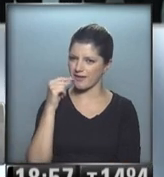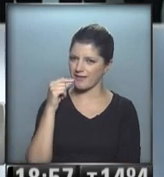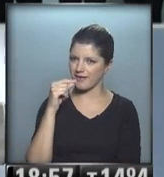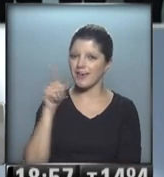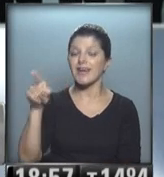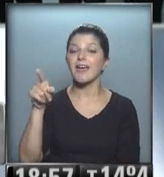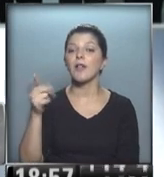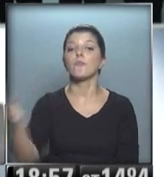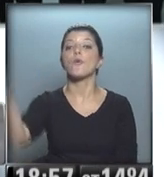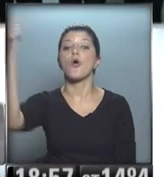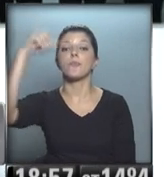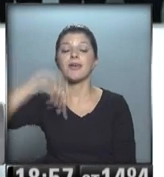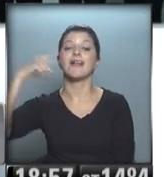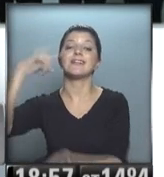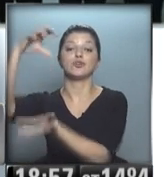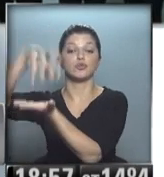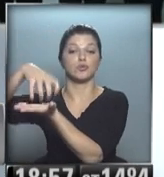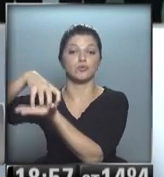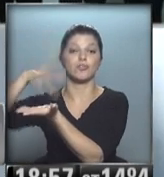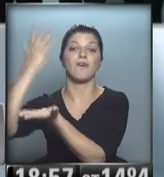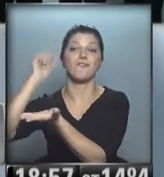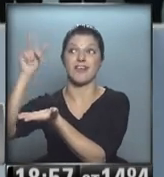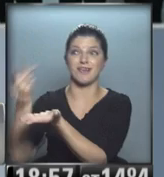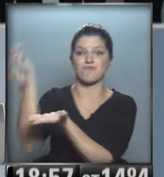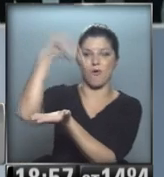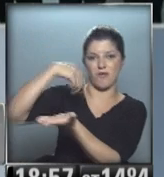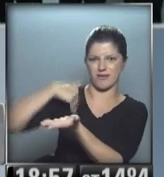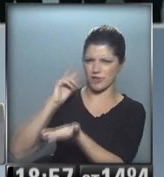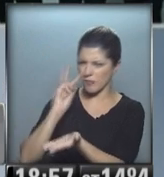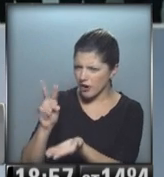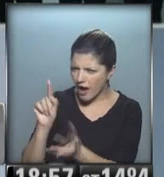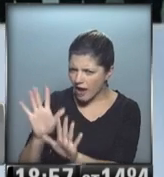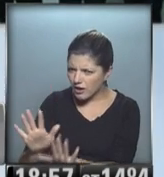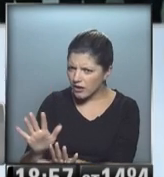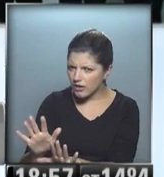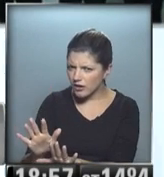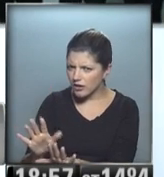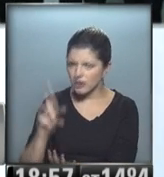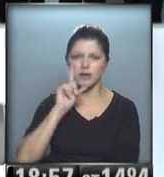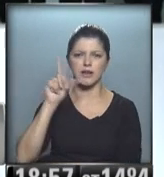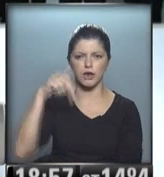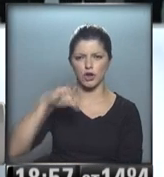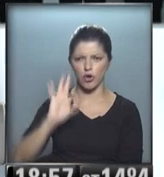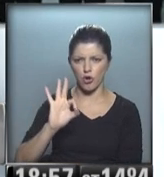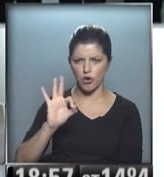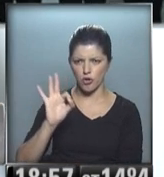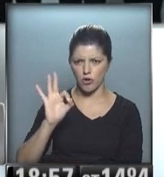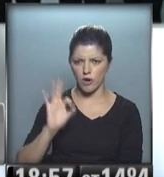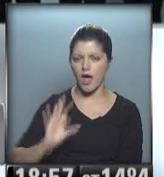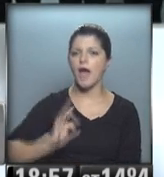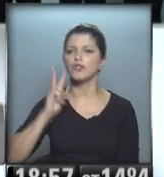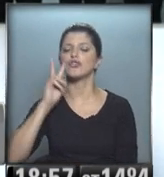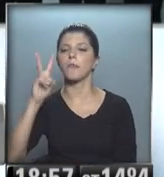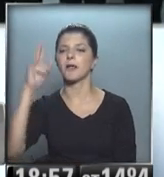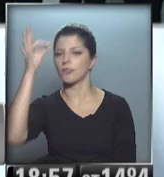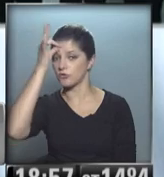París, del Instituto Madame Curie en Francia. Creo que está ahí, ¿no es cierto, Lino? En el año 2012, y